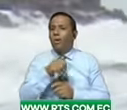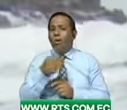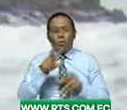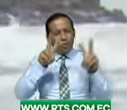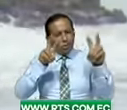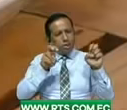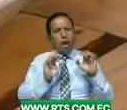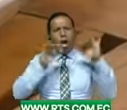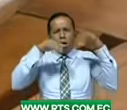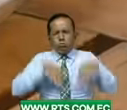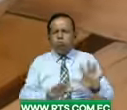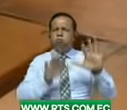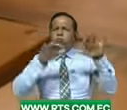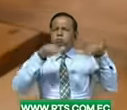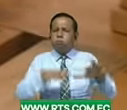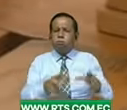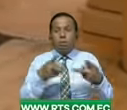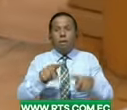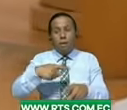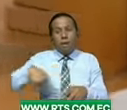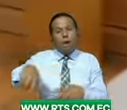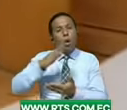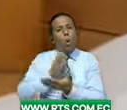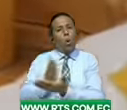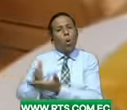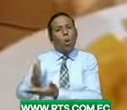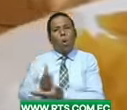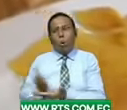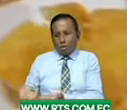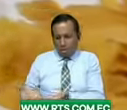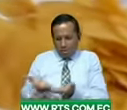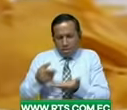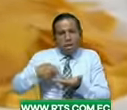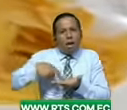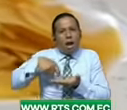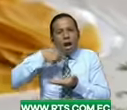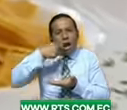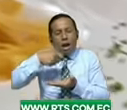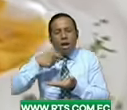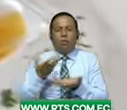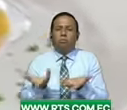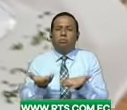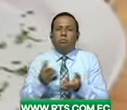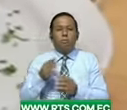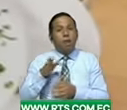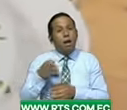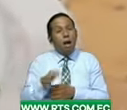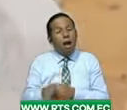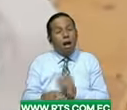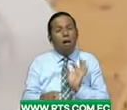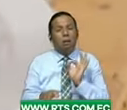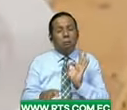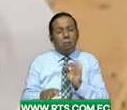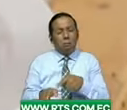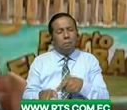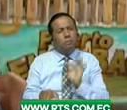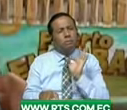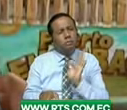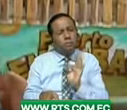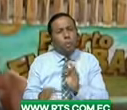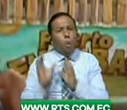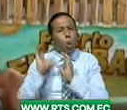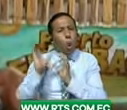mar, como los platos que condenan a todos los paladares. Ceviches, tenemos nuestro ceviche principal, que es el ceviche